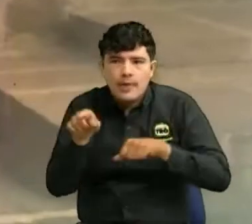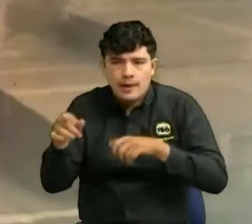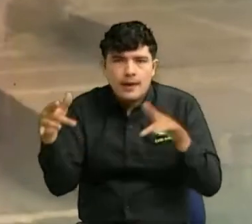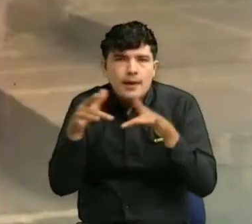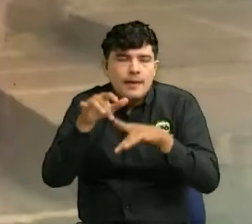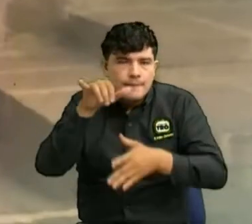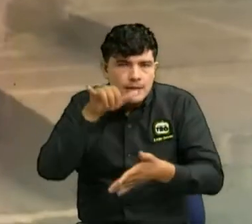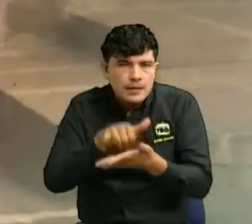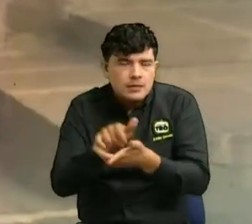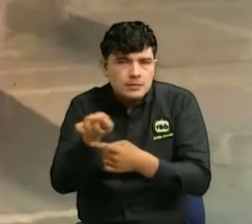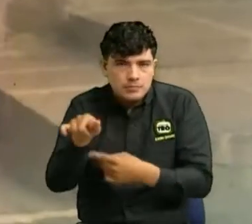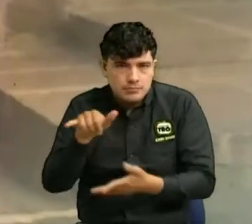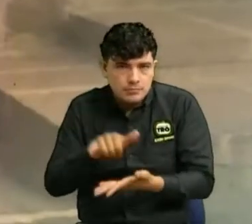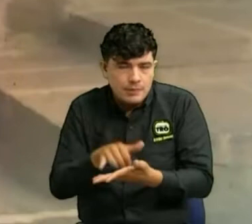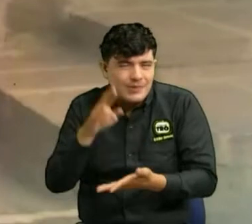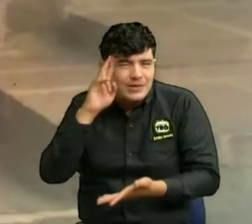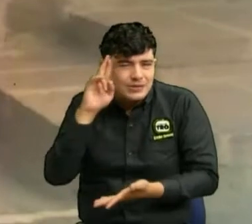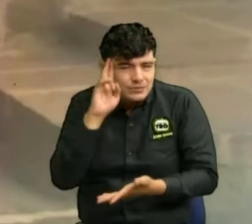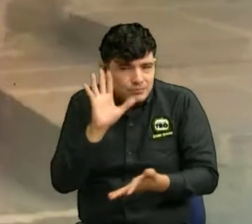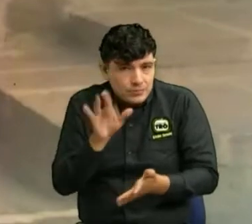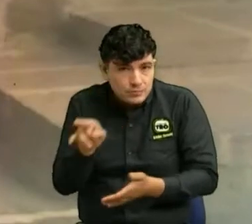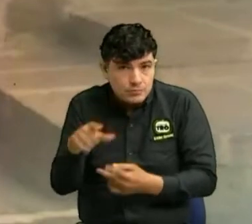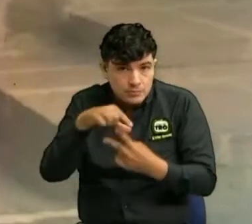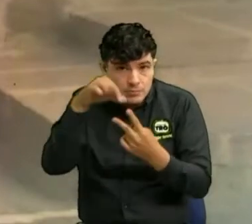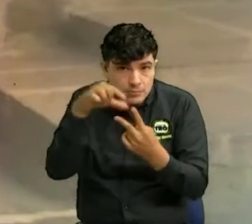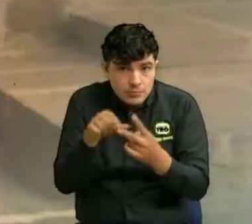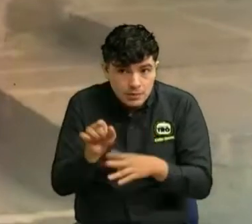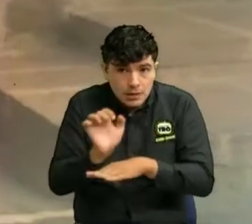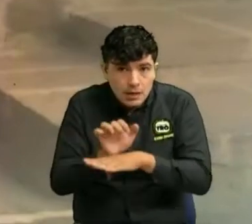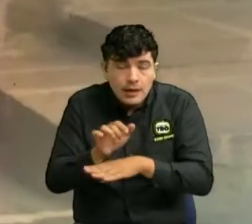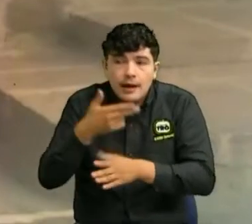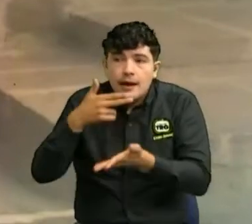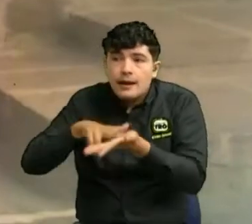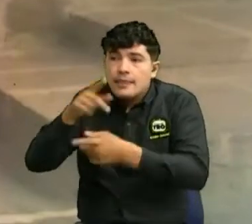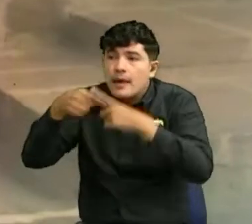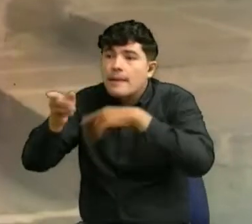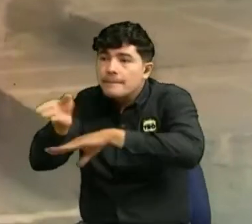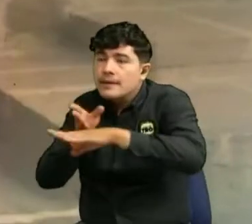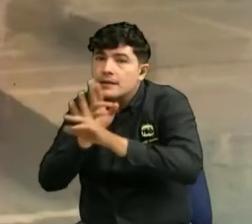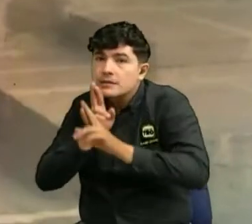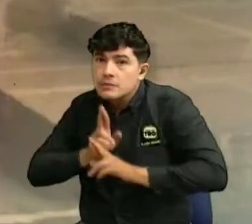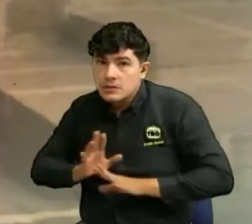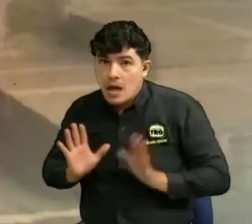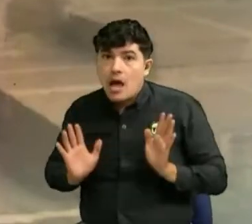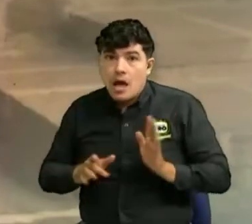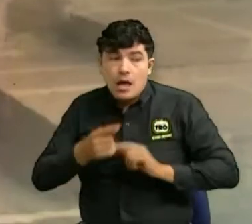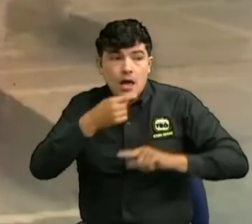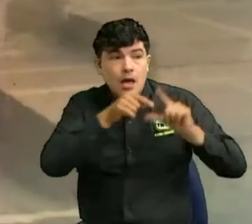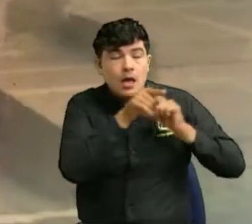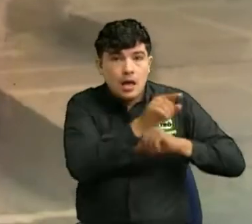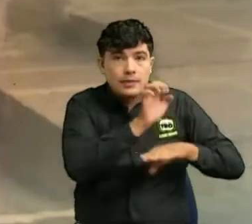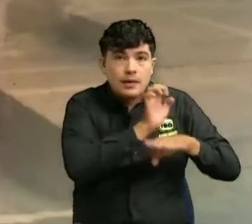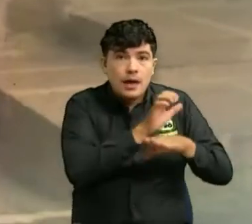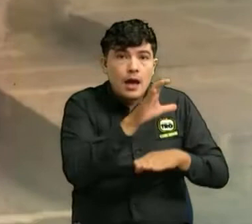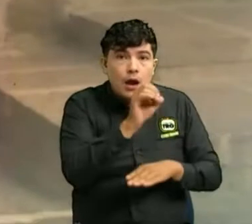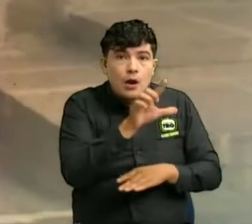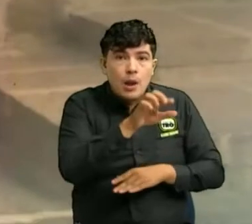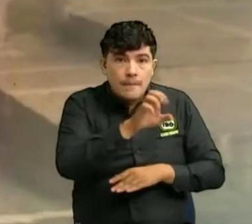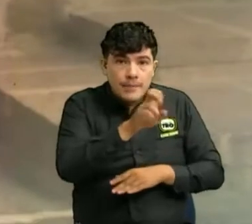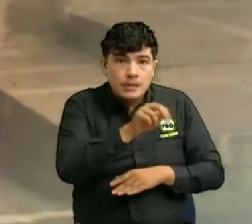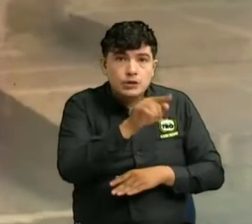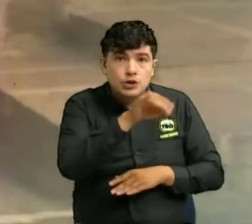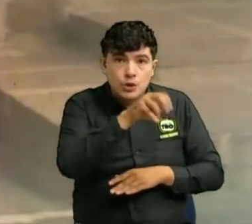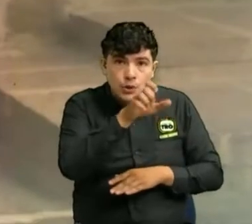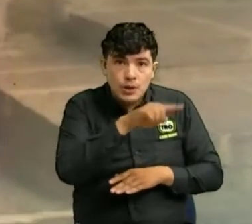este sistema de libranza. Entonces, si es una cooperativa, la cooperativa pasó el reporte a Colpensiones de que